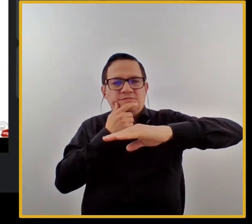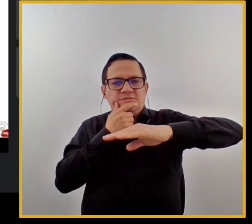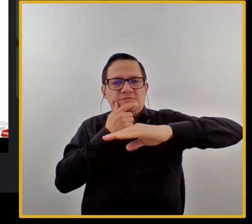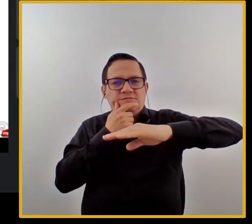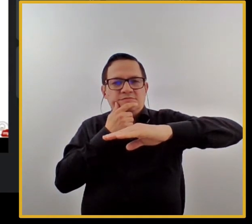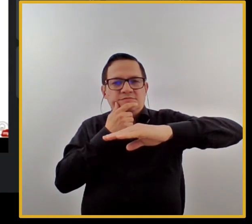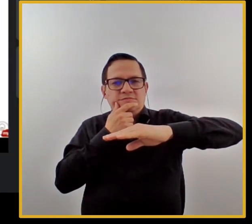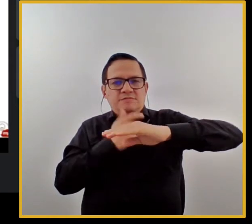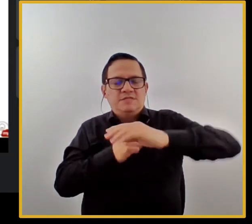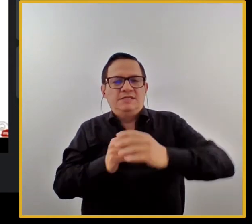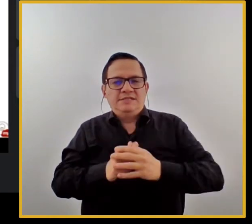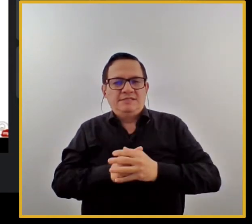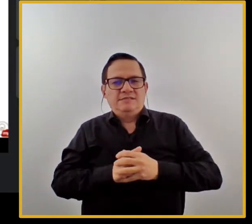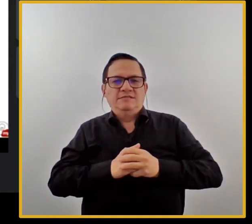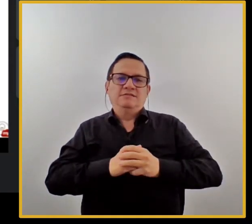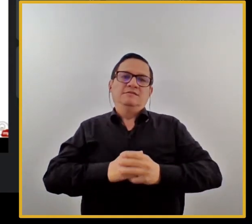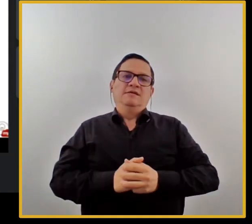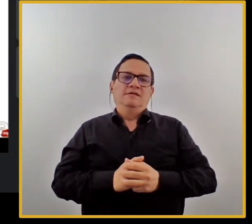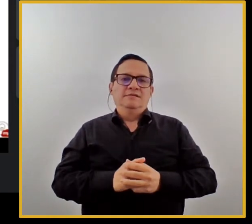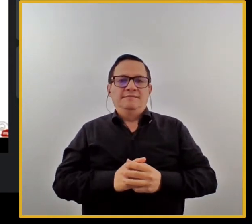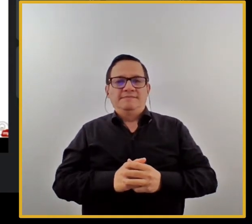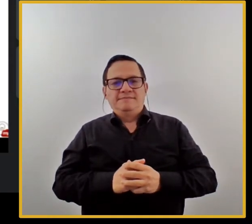3U